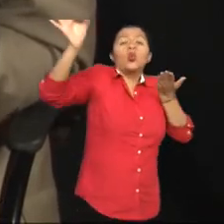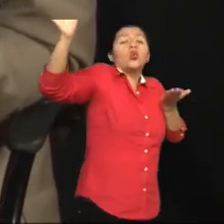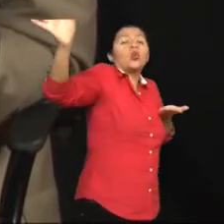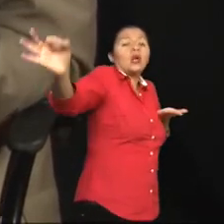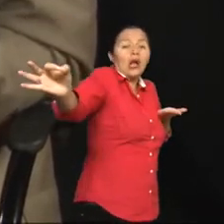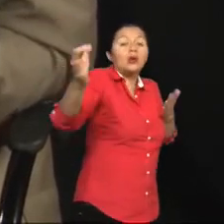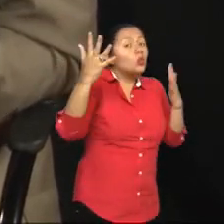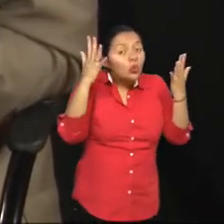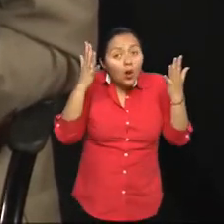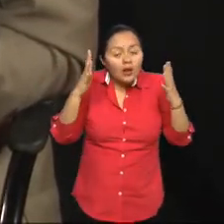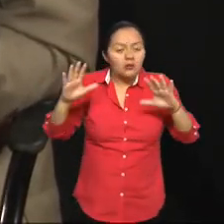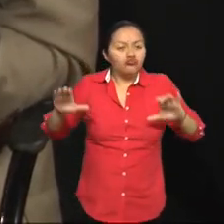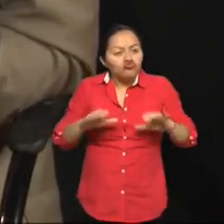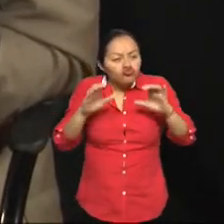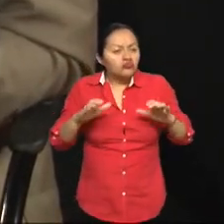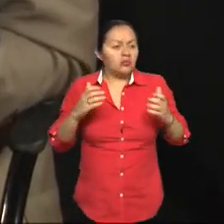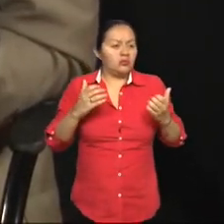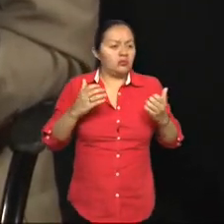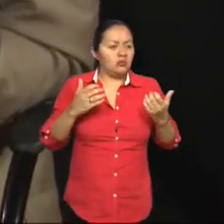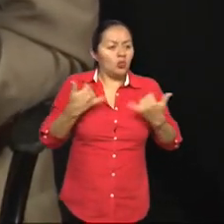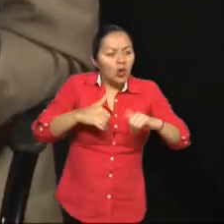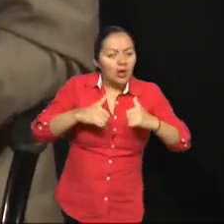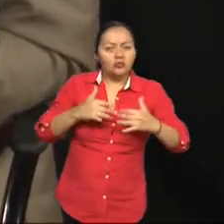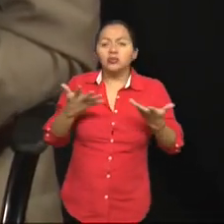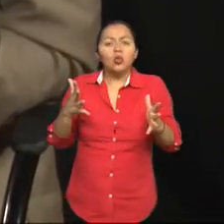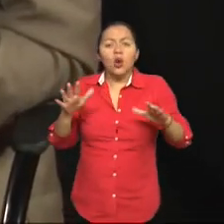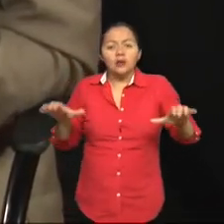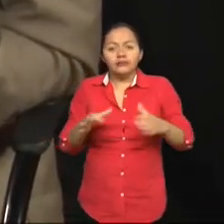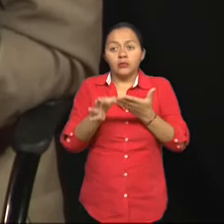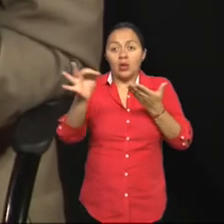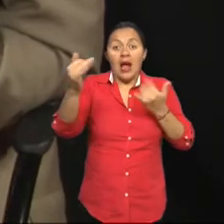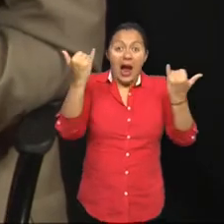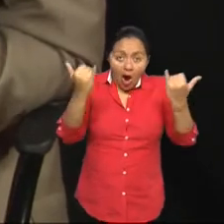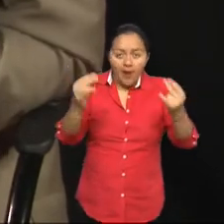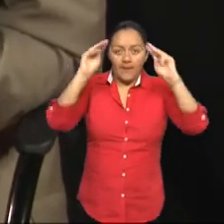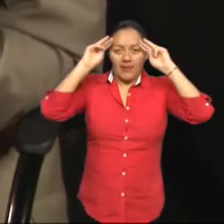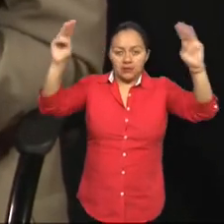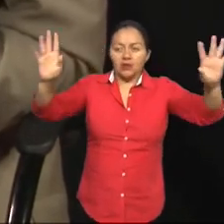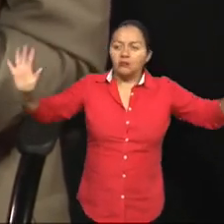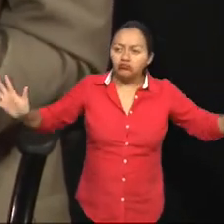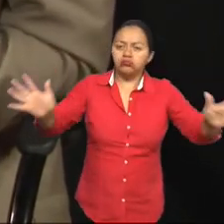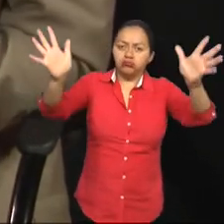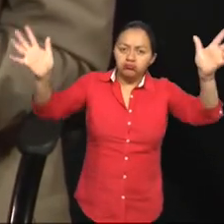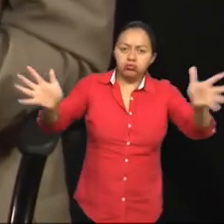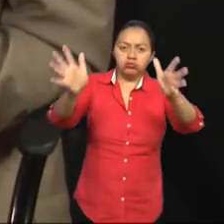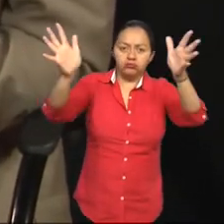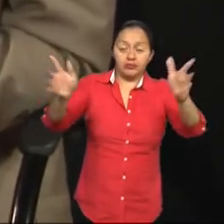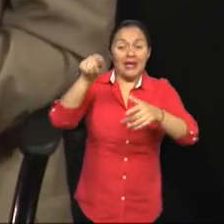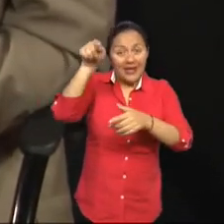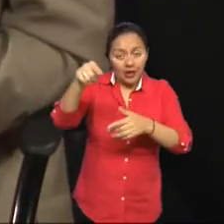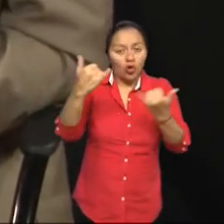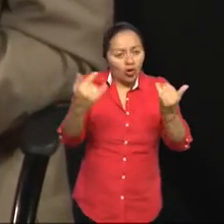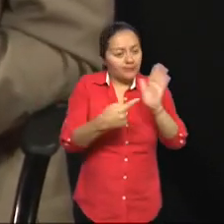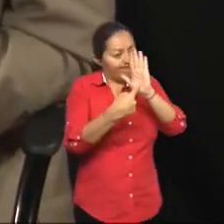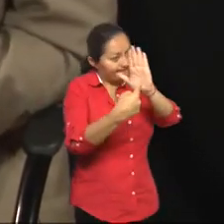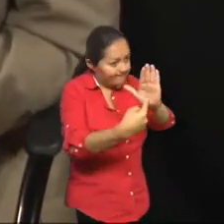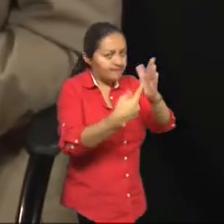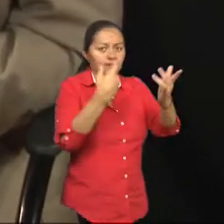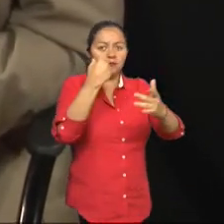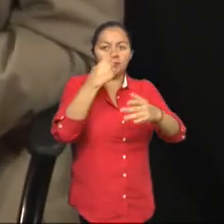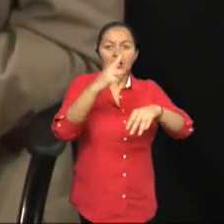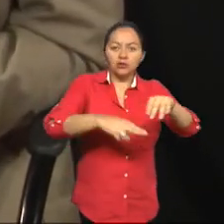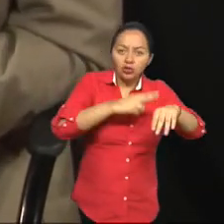la actividad física adaptada, y es ahora el momento en donde estamos llegando con nuestros mensajes, y no solamente diciéndoles esto es lo que hay hoy en día a nivel nacional y